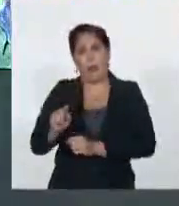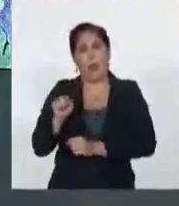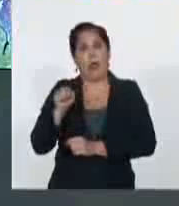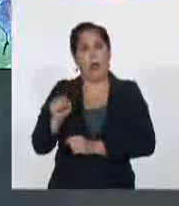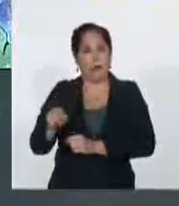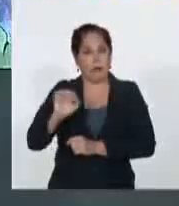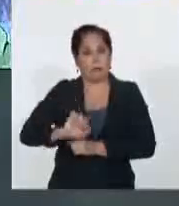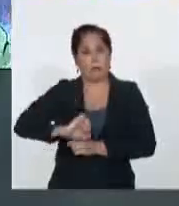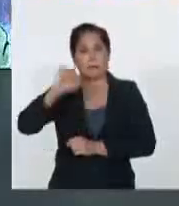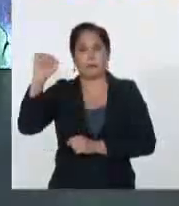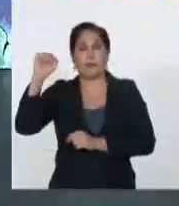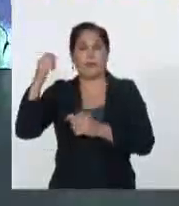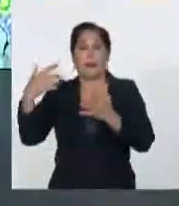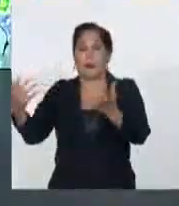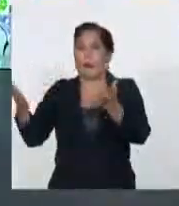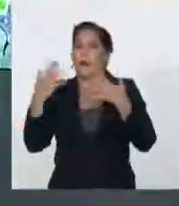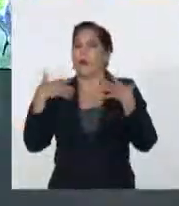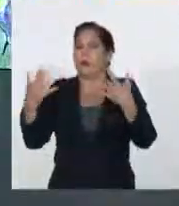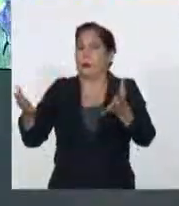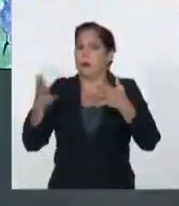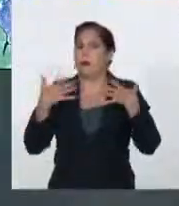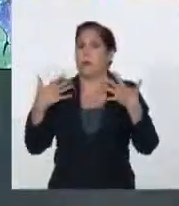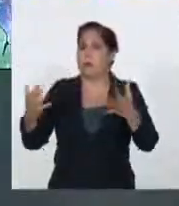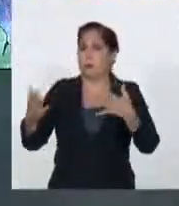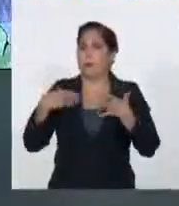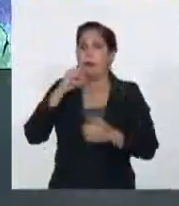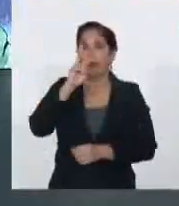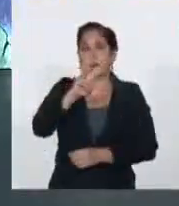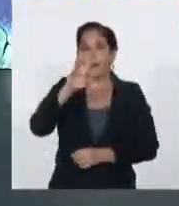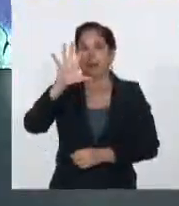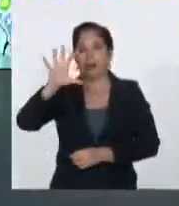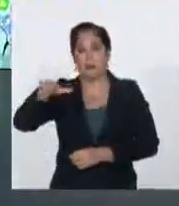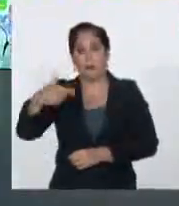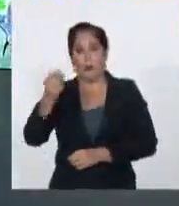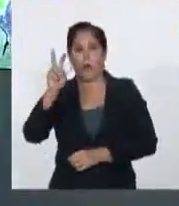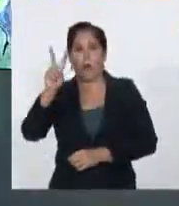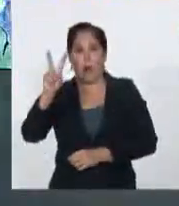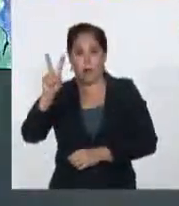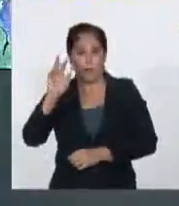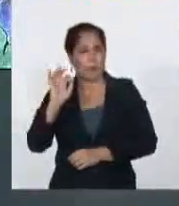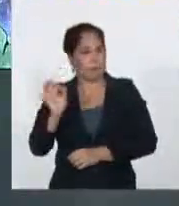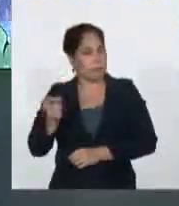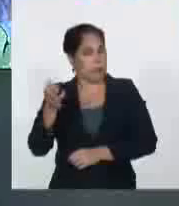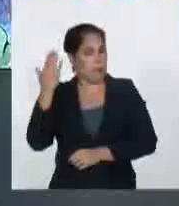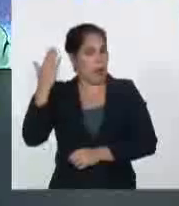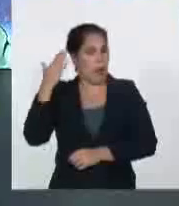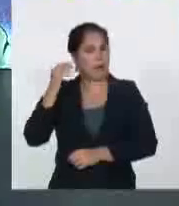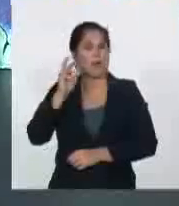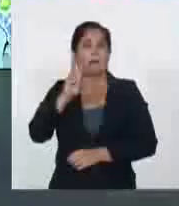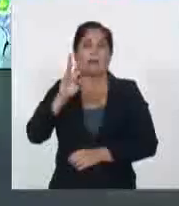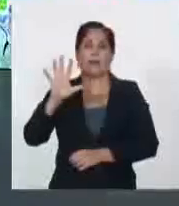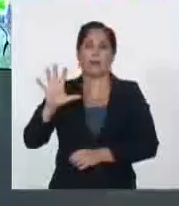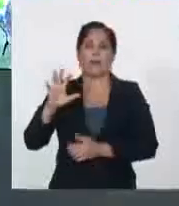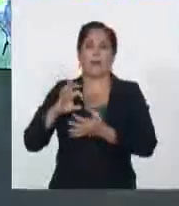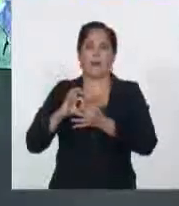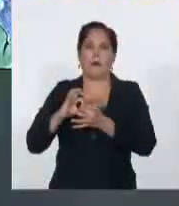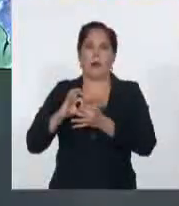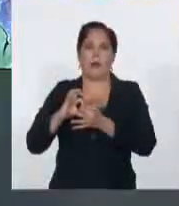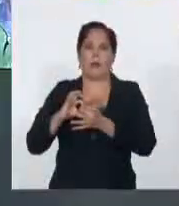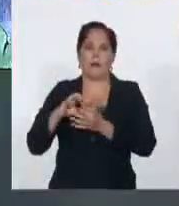récord de temperatura máxima para el mes de julio con 35,2 grados Celsius, el récord anterior de 35 grados en el